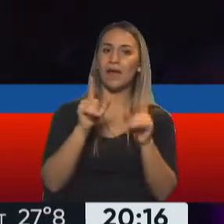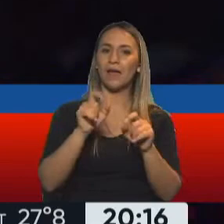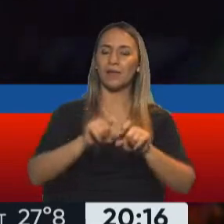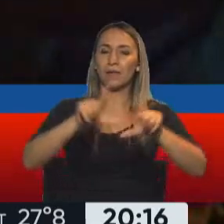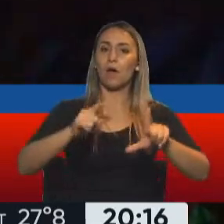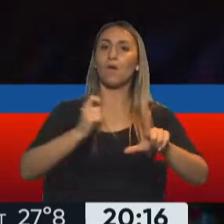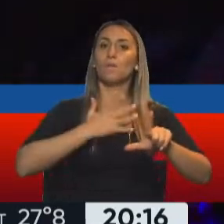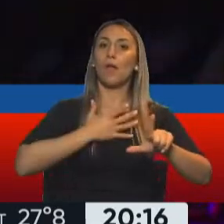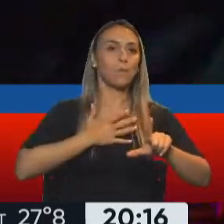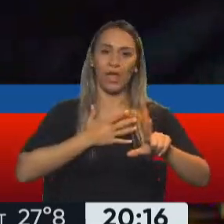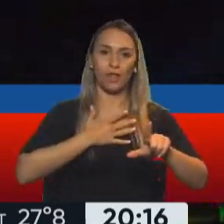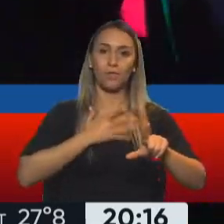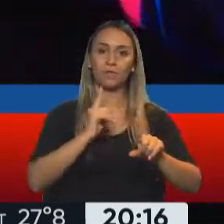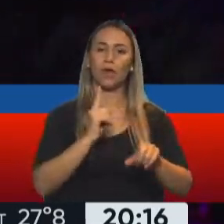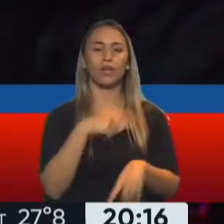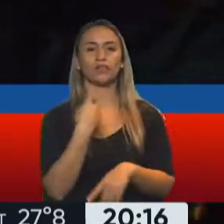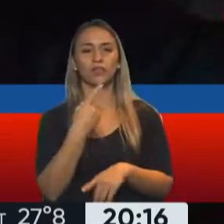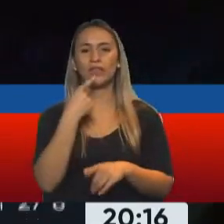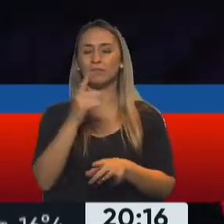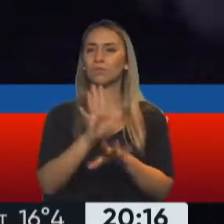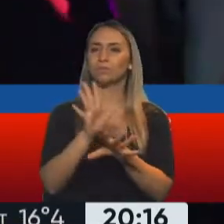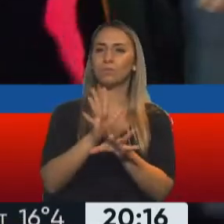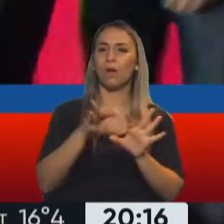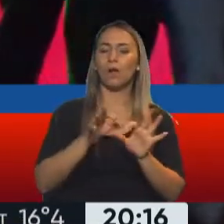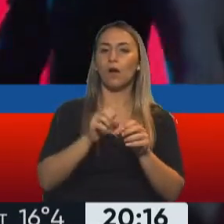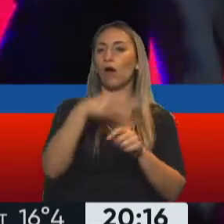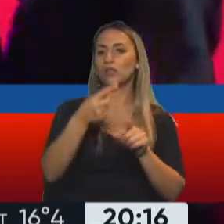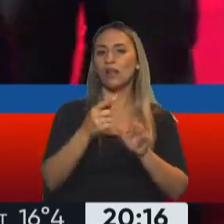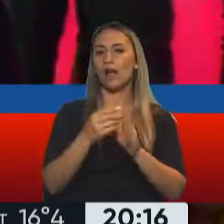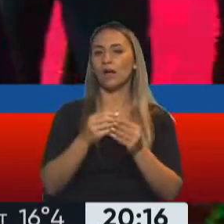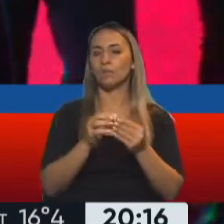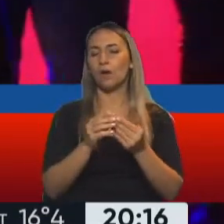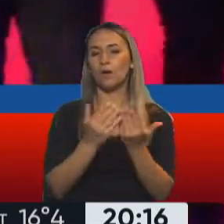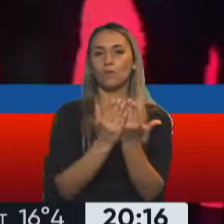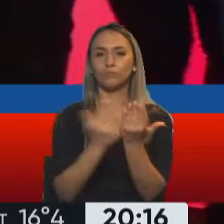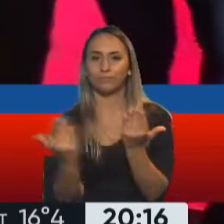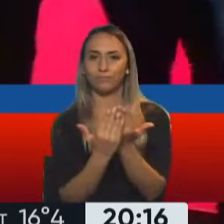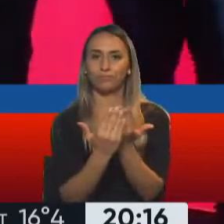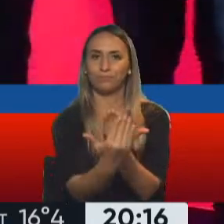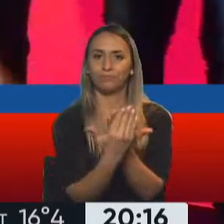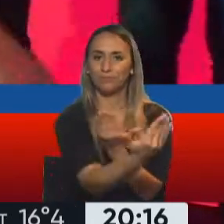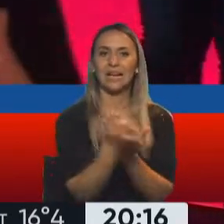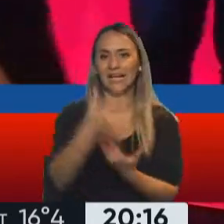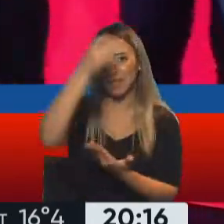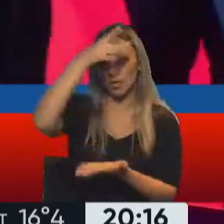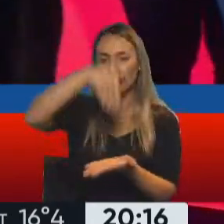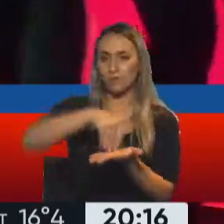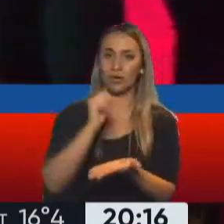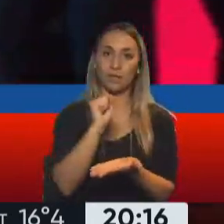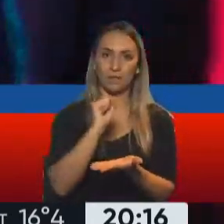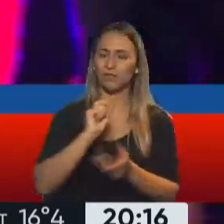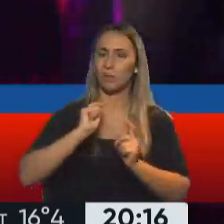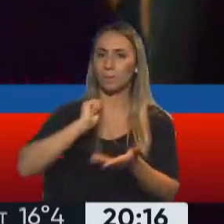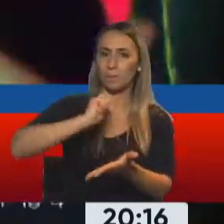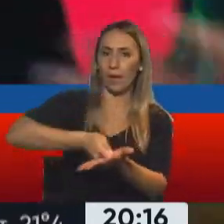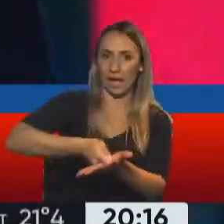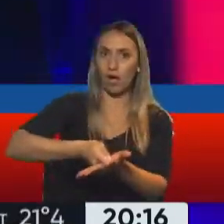personal sino las cuentas que nosotros denominamos satélites según nuestra metodología y cuánto gastó aproximadamente aproximadamente 12 millones de pesos 12 millones de pesos y